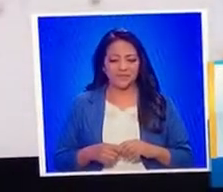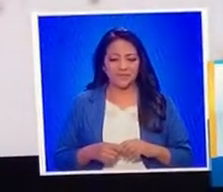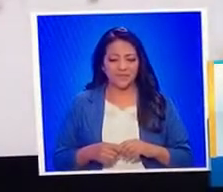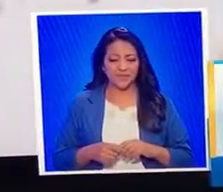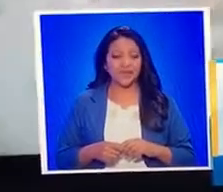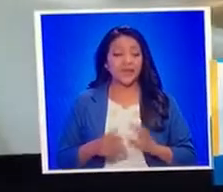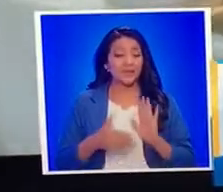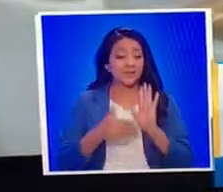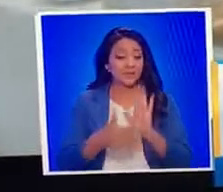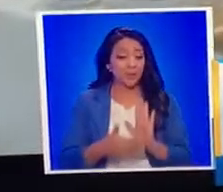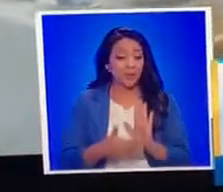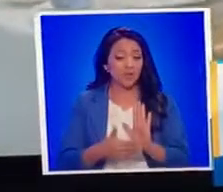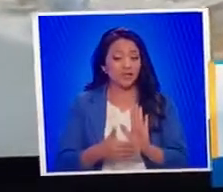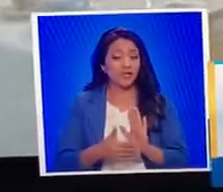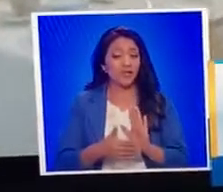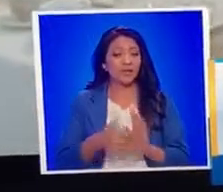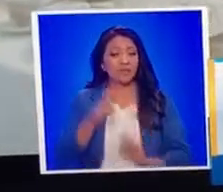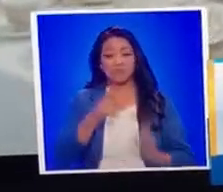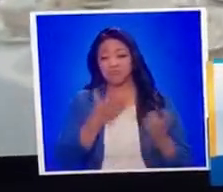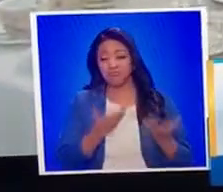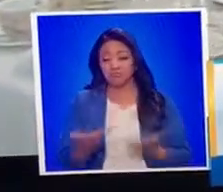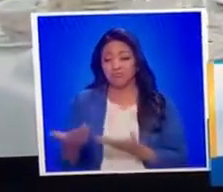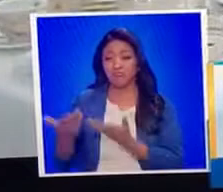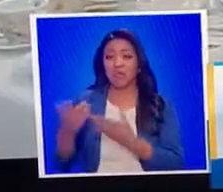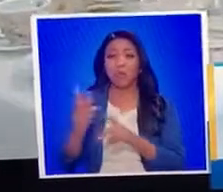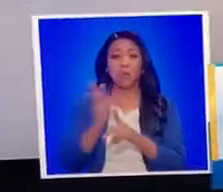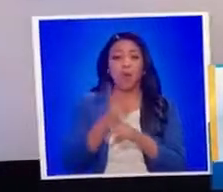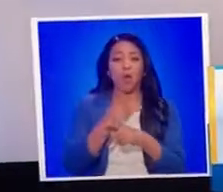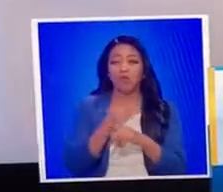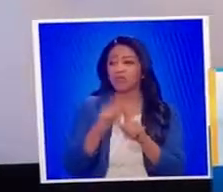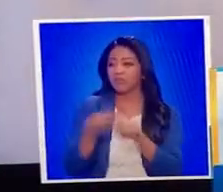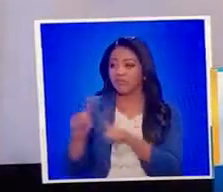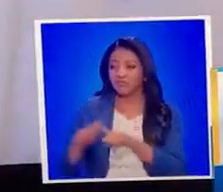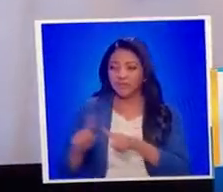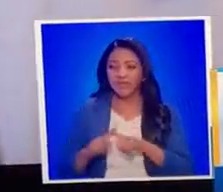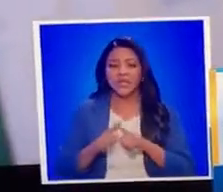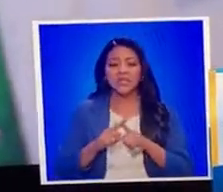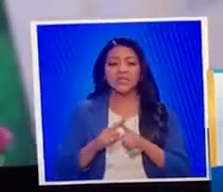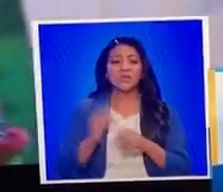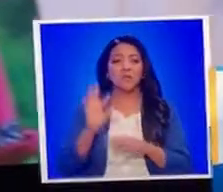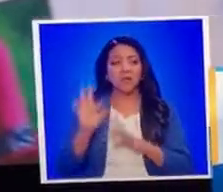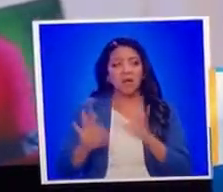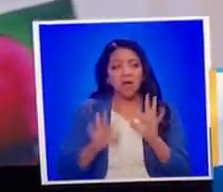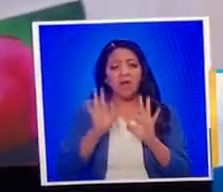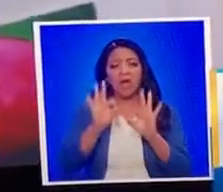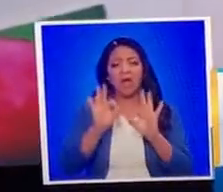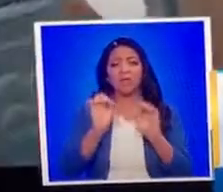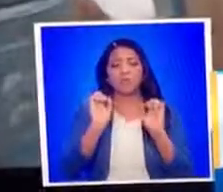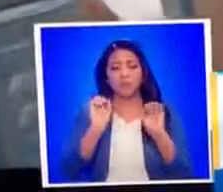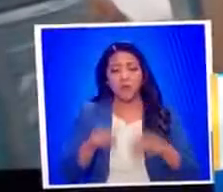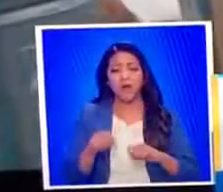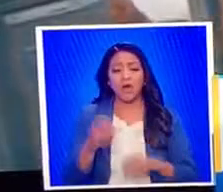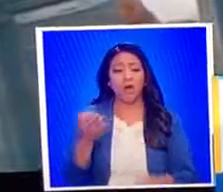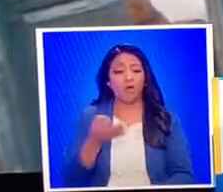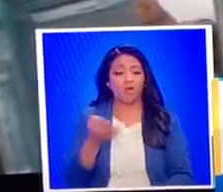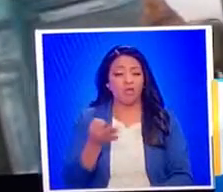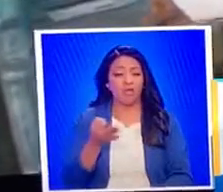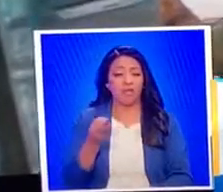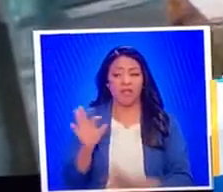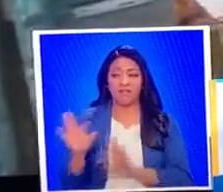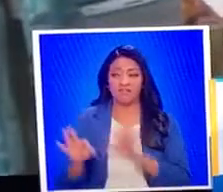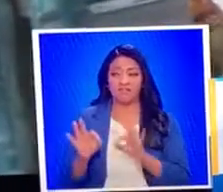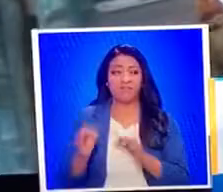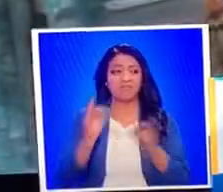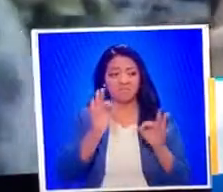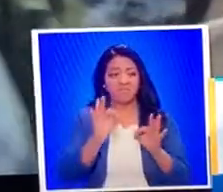El evento ofrecerá a los visitantes una diversidad de productos para que usted pueda regalar los obsequios más originales a su familia y amigos